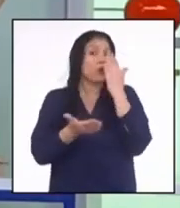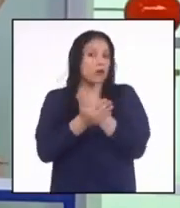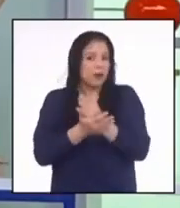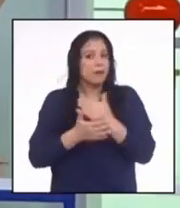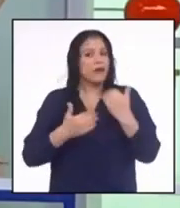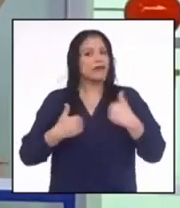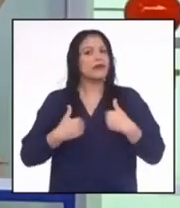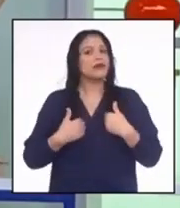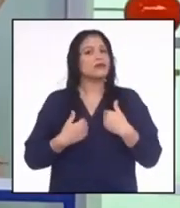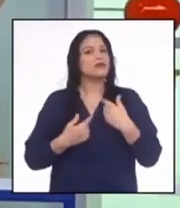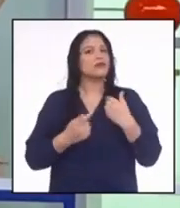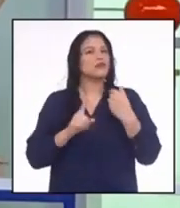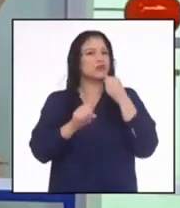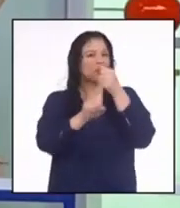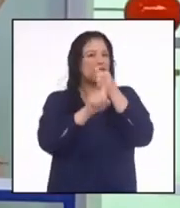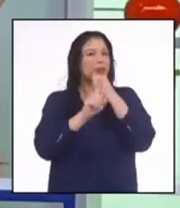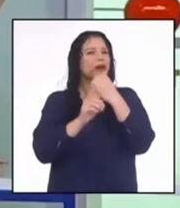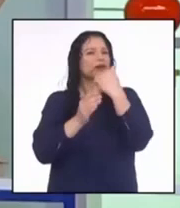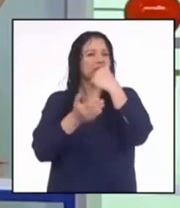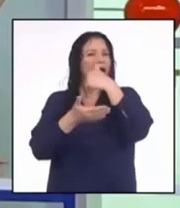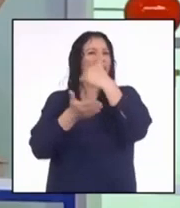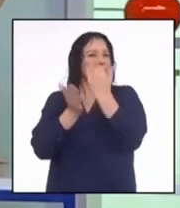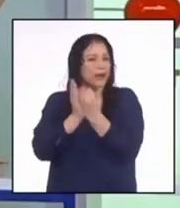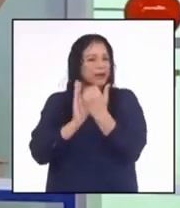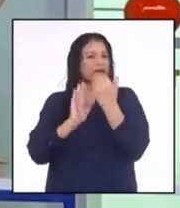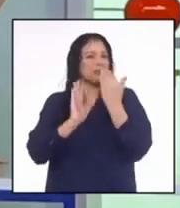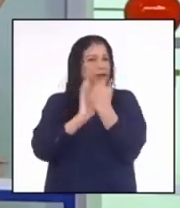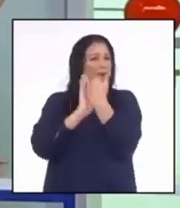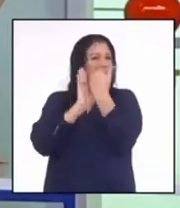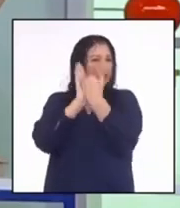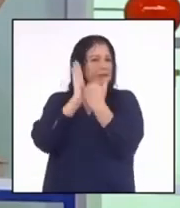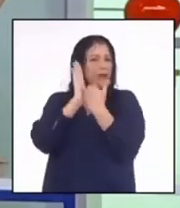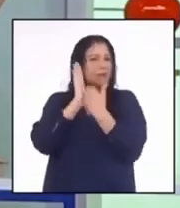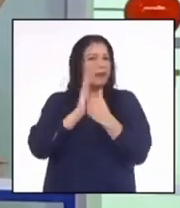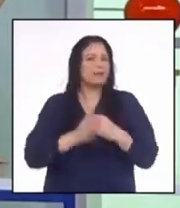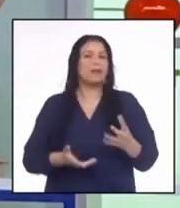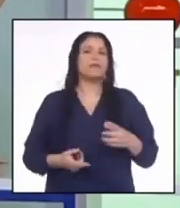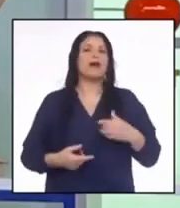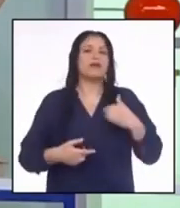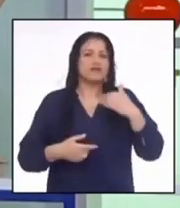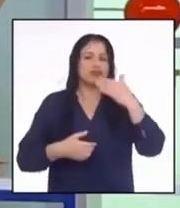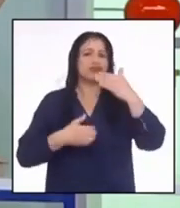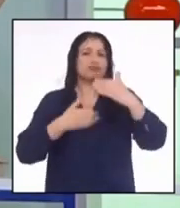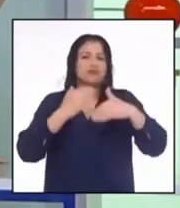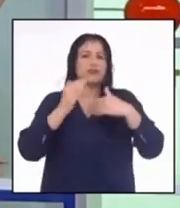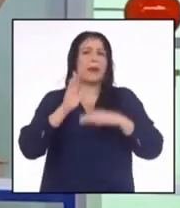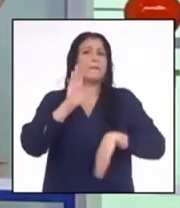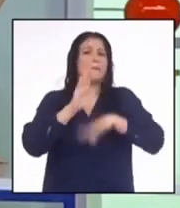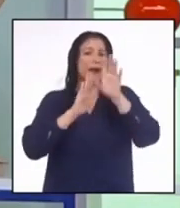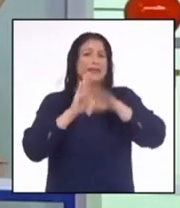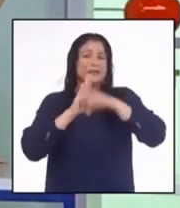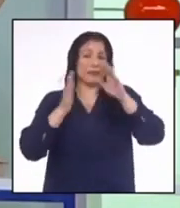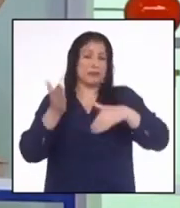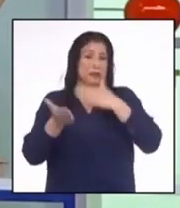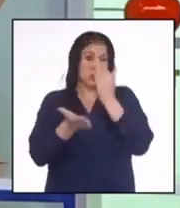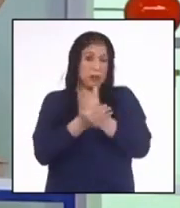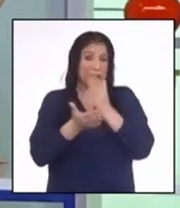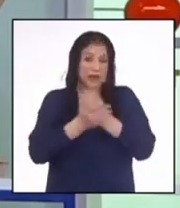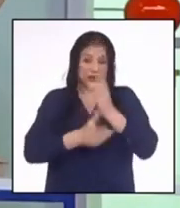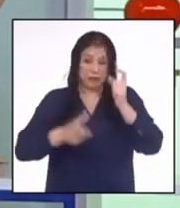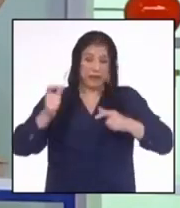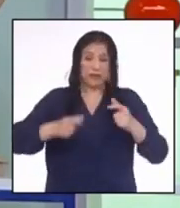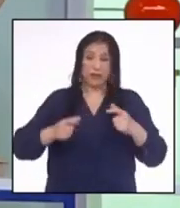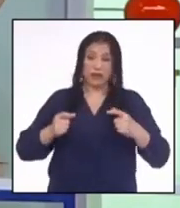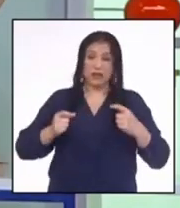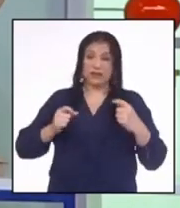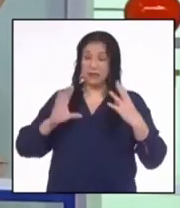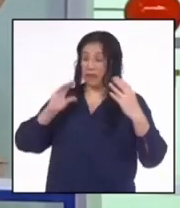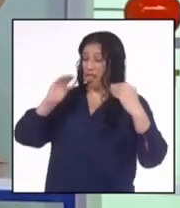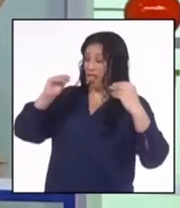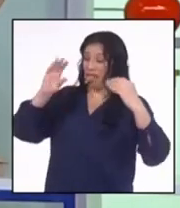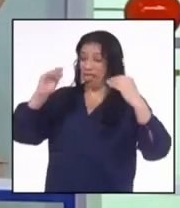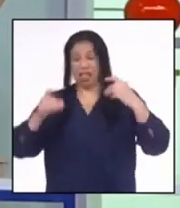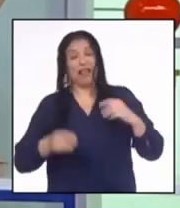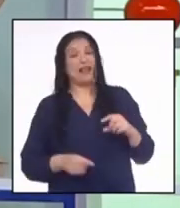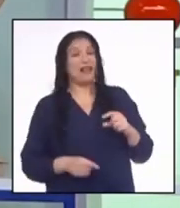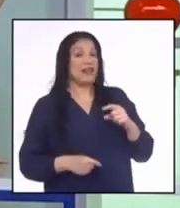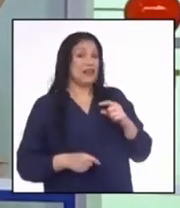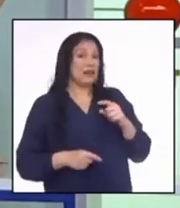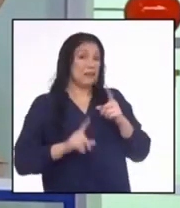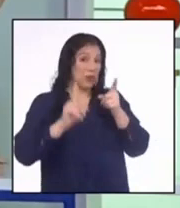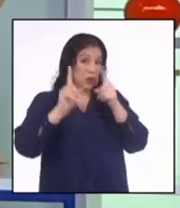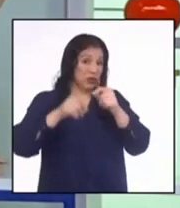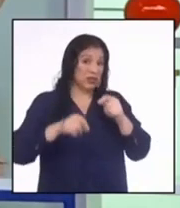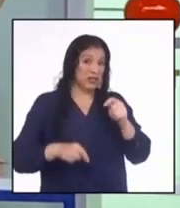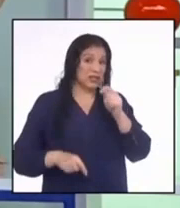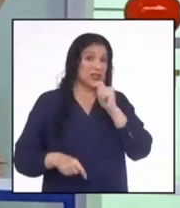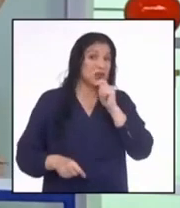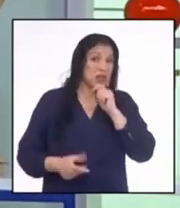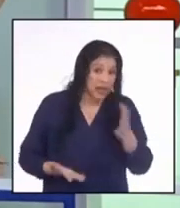etapa contribuye a que el conflicto se vuelva un problema mayor. Las personas involucradas se escuchan, se toleran, se